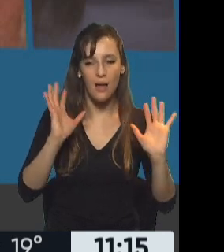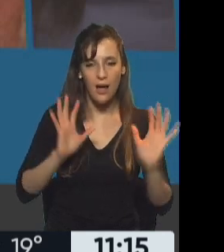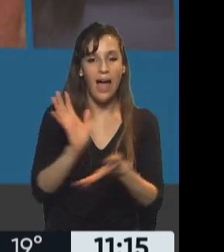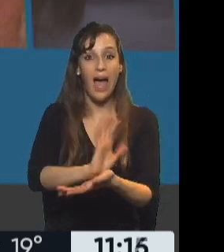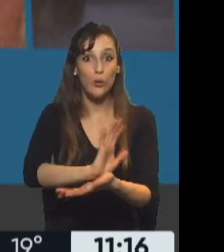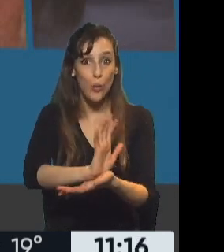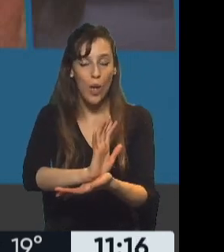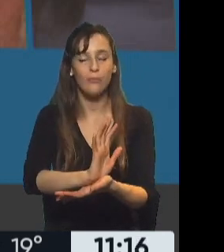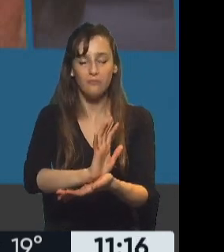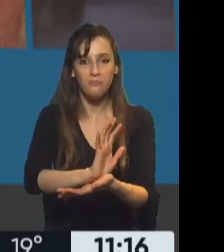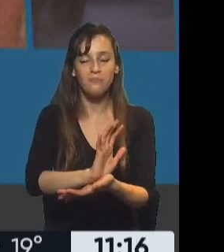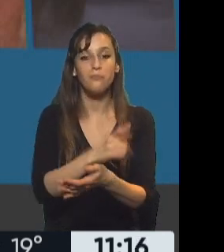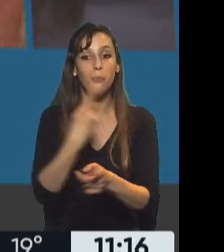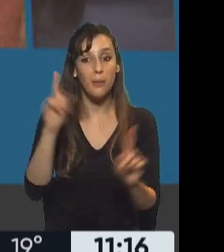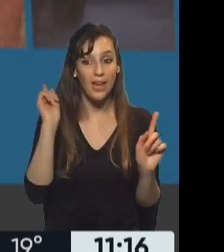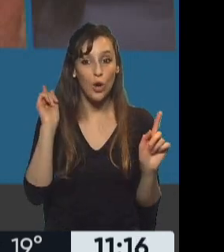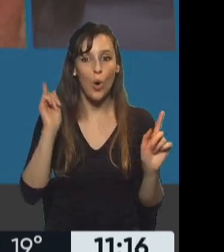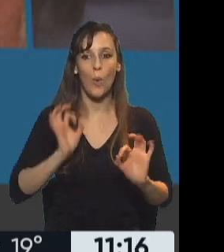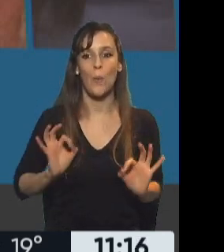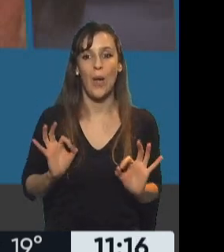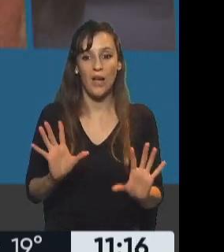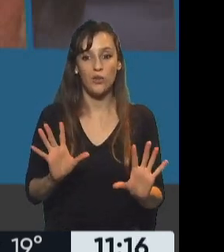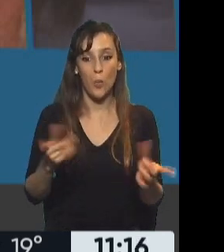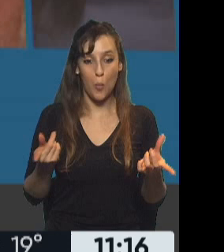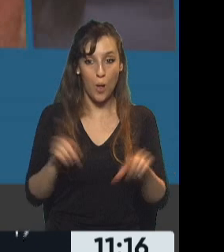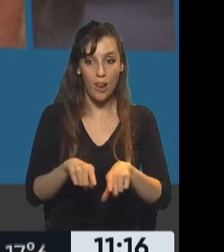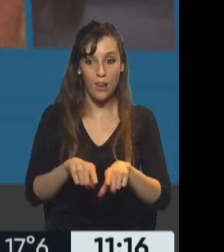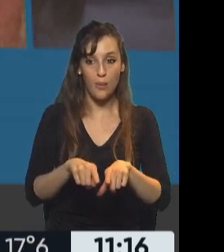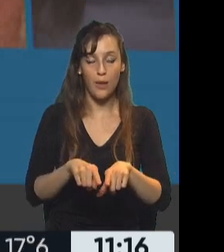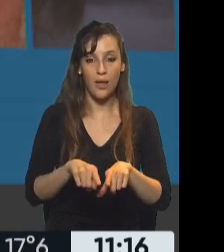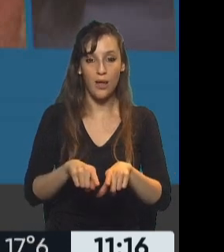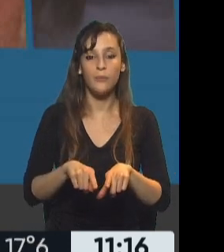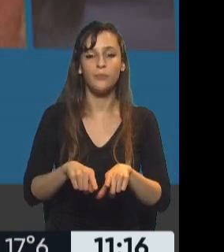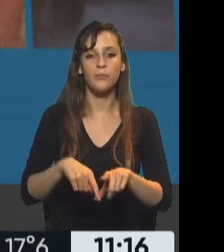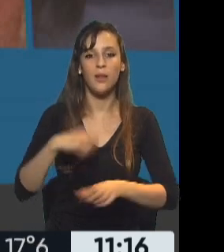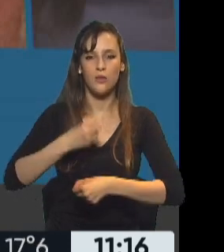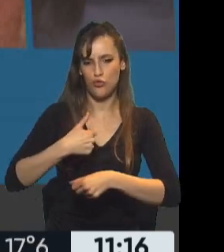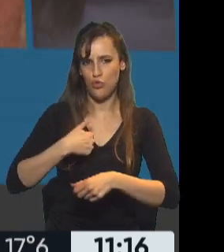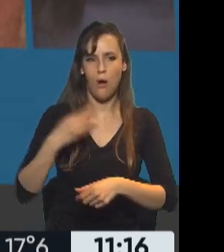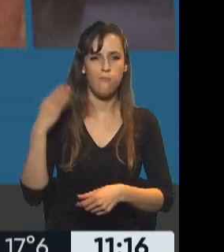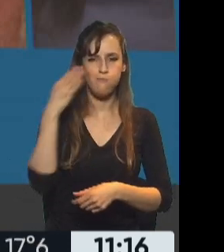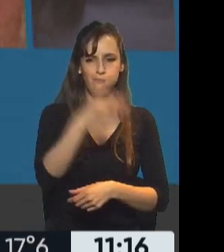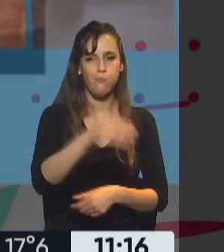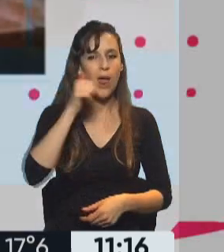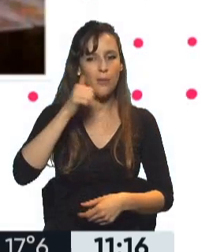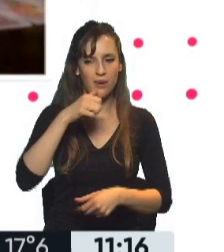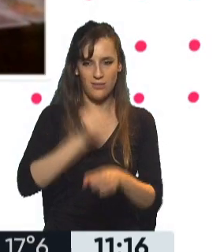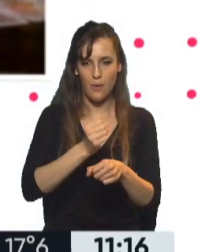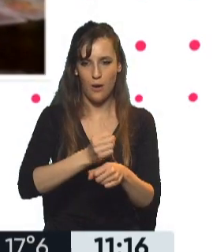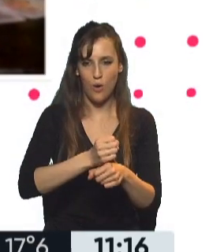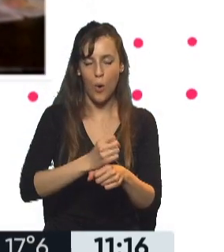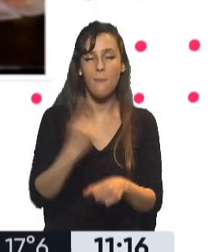cuando volvimos de nuestras vacaciones algunos, y trabajos otros, yo estuve trabajando en Mar del Plata. Sí. El primero de marzo